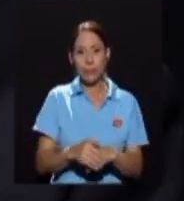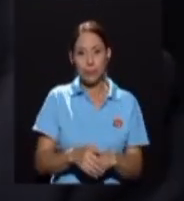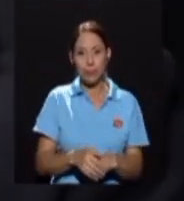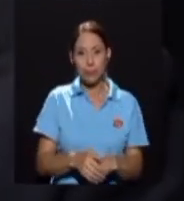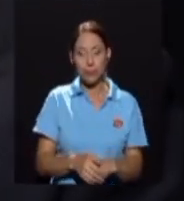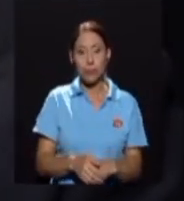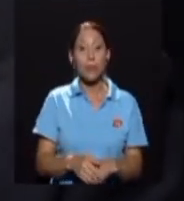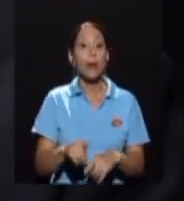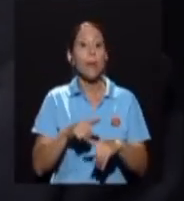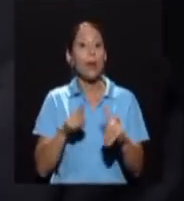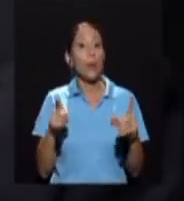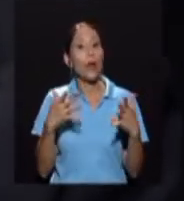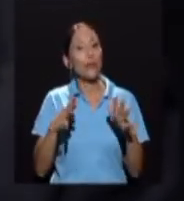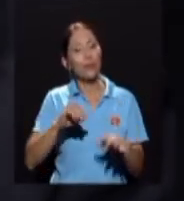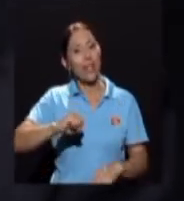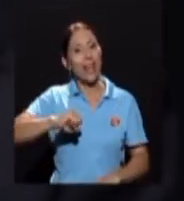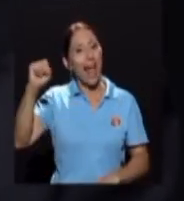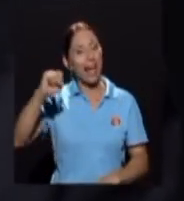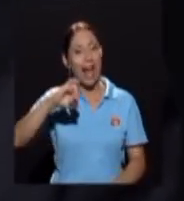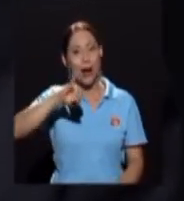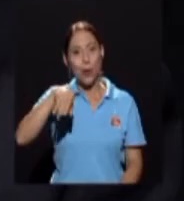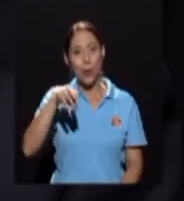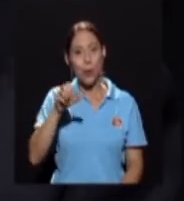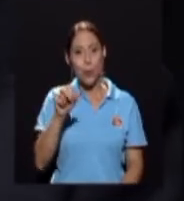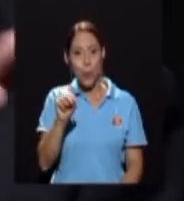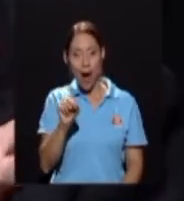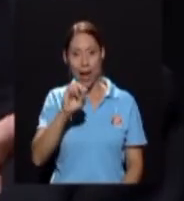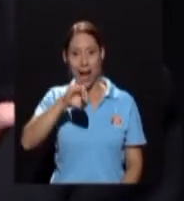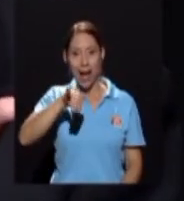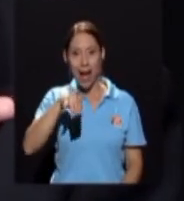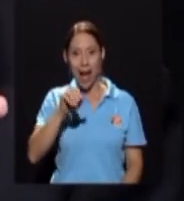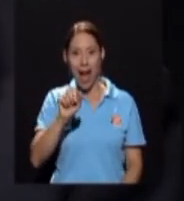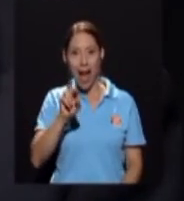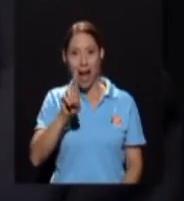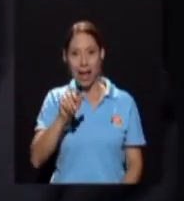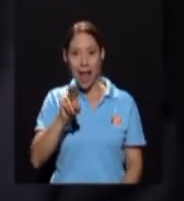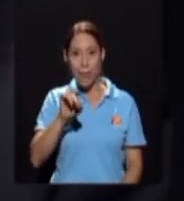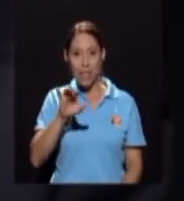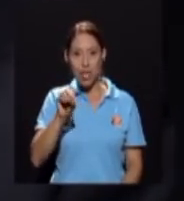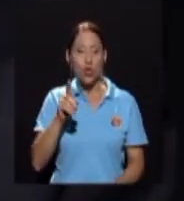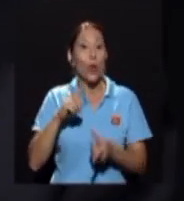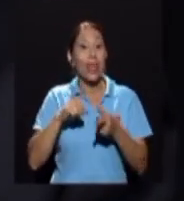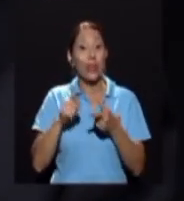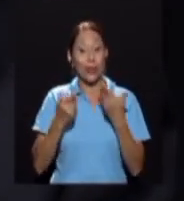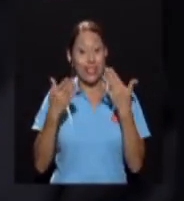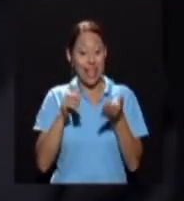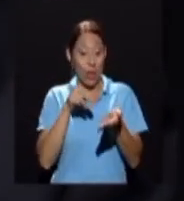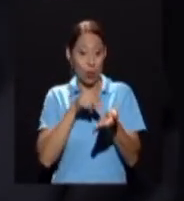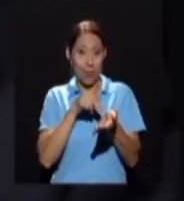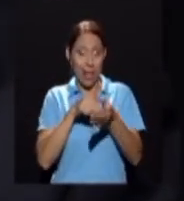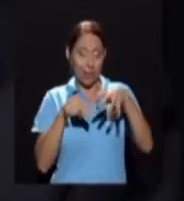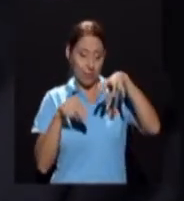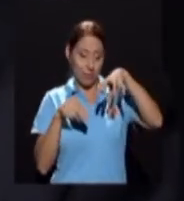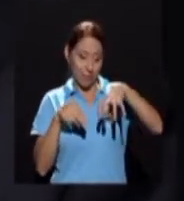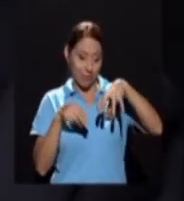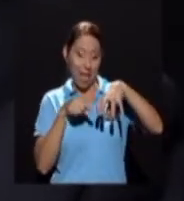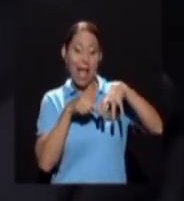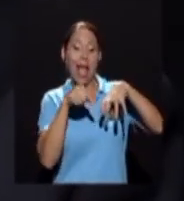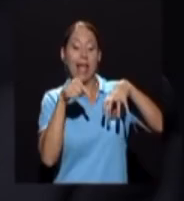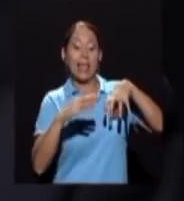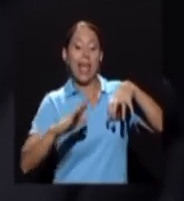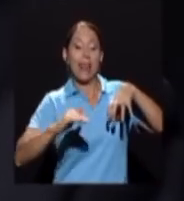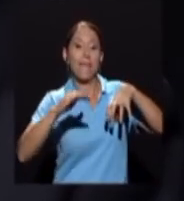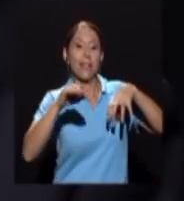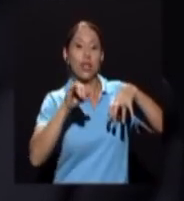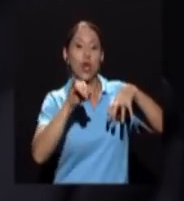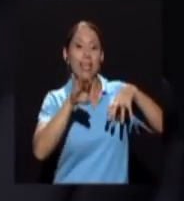que gana Juan Jaramillo la disputa y entonces se compra lo que tenía el ICE. Yo en ese tiempo